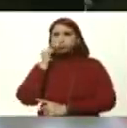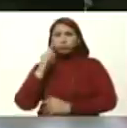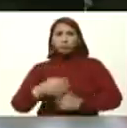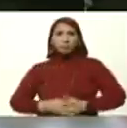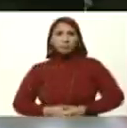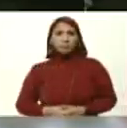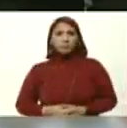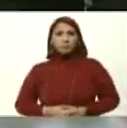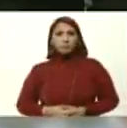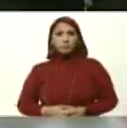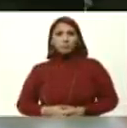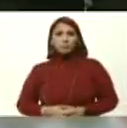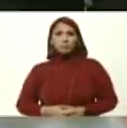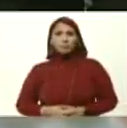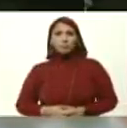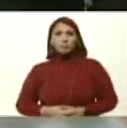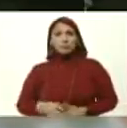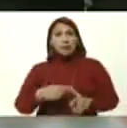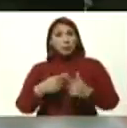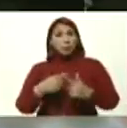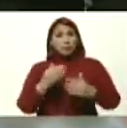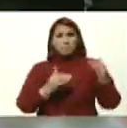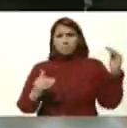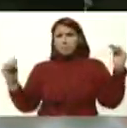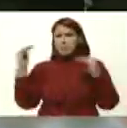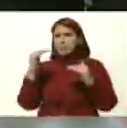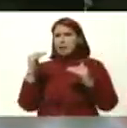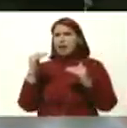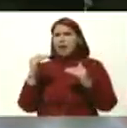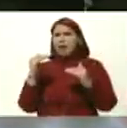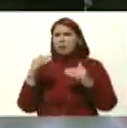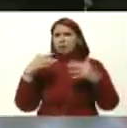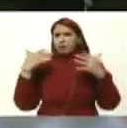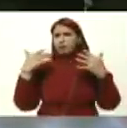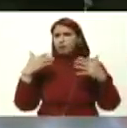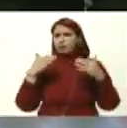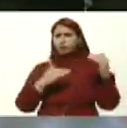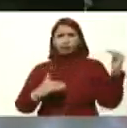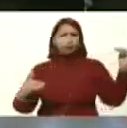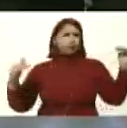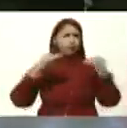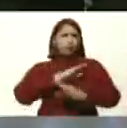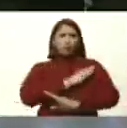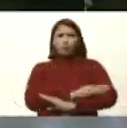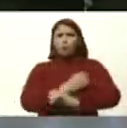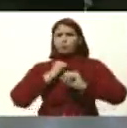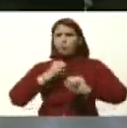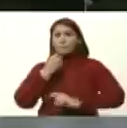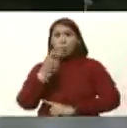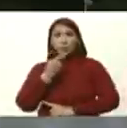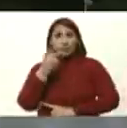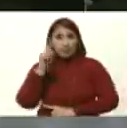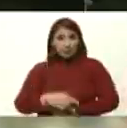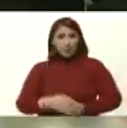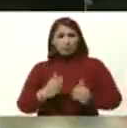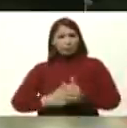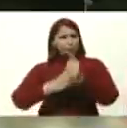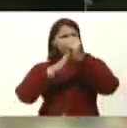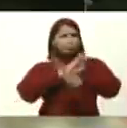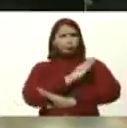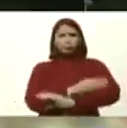lideresas. Entonces es una ventaja moral, es una ventaja ética, una ventaja política, es una ventaja de